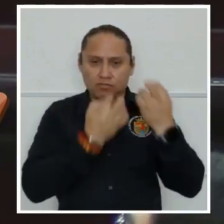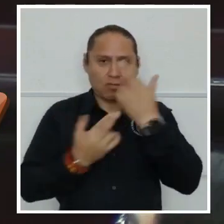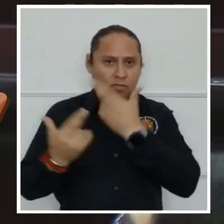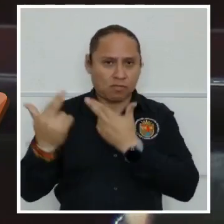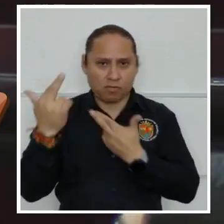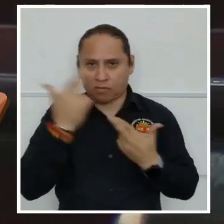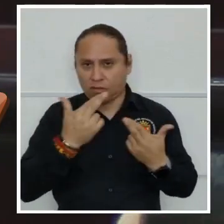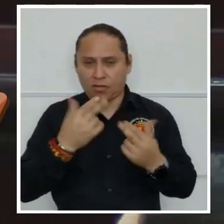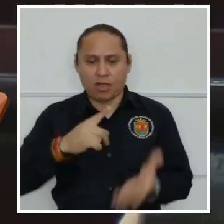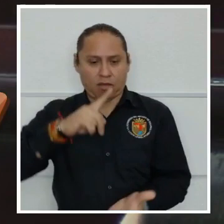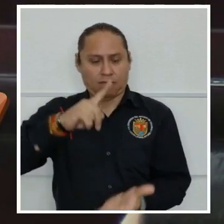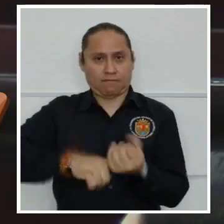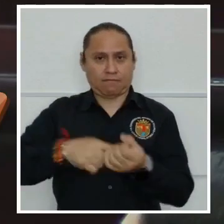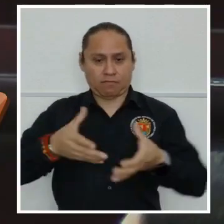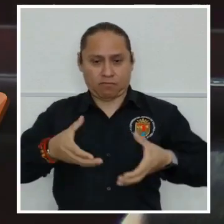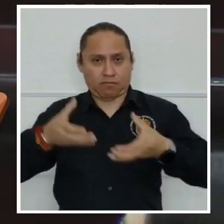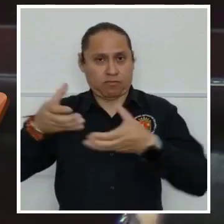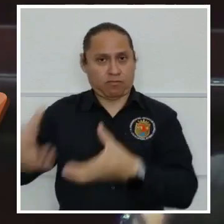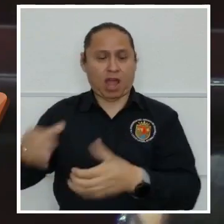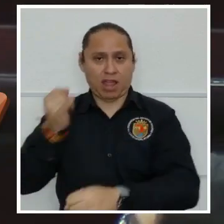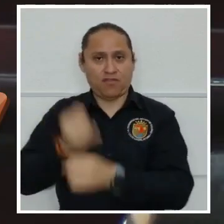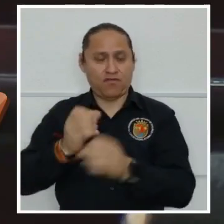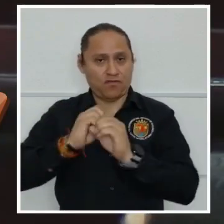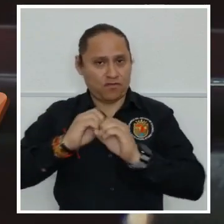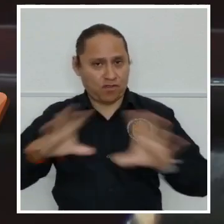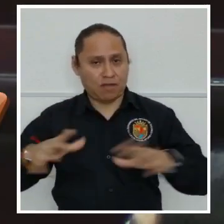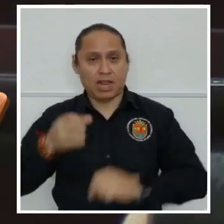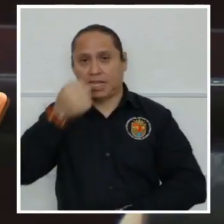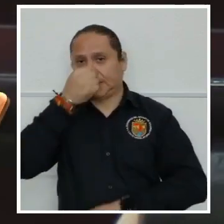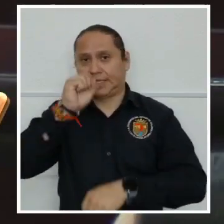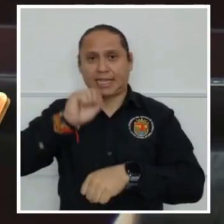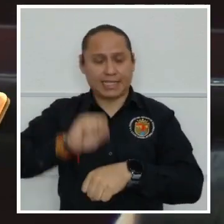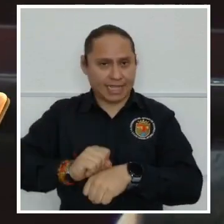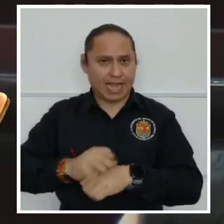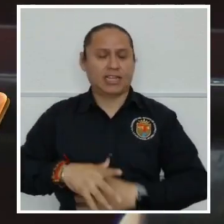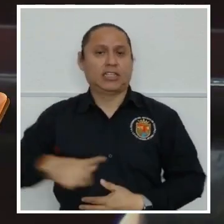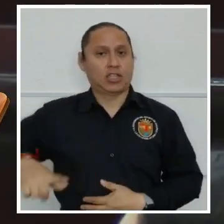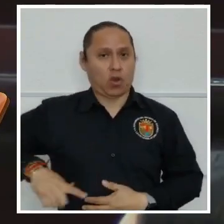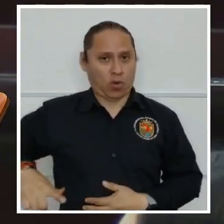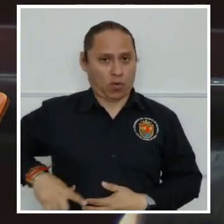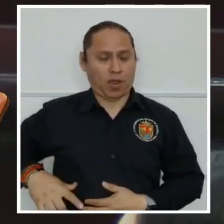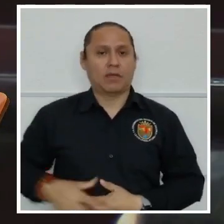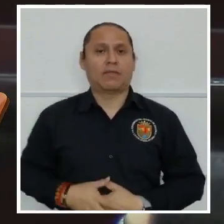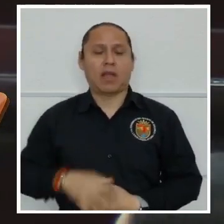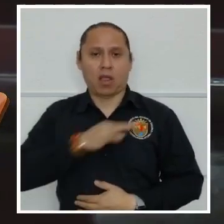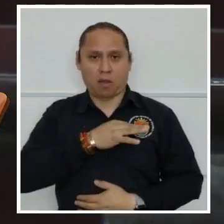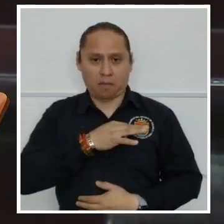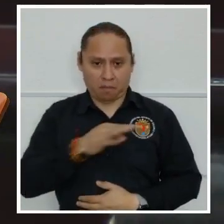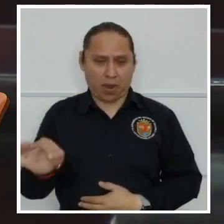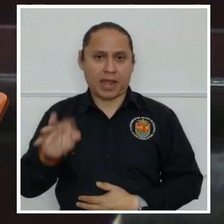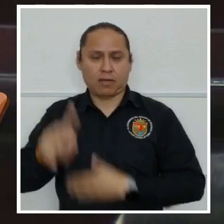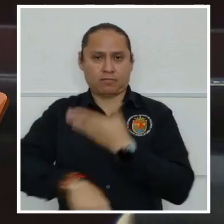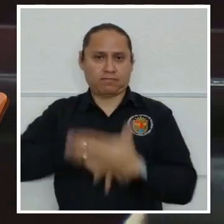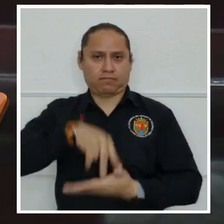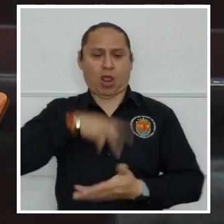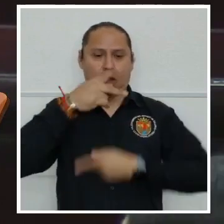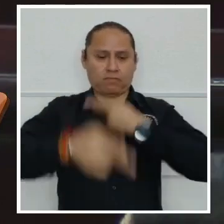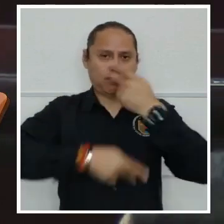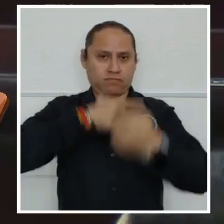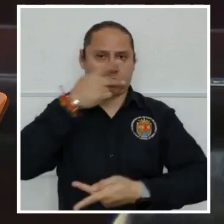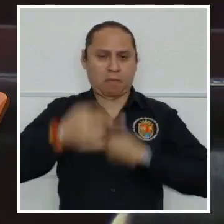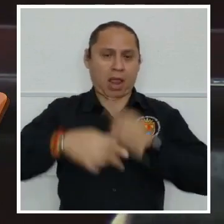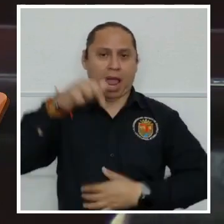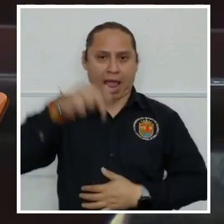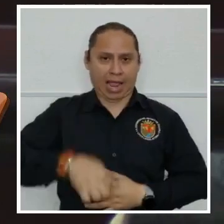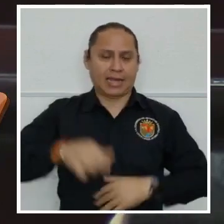del contenido del informe de gobierno, los secretarios gubernamentales podrán comparecer ante el Pleno